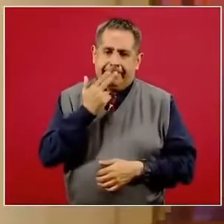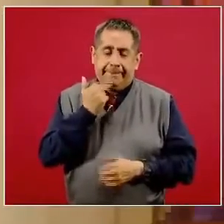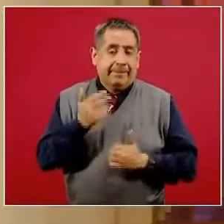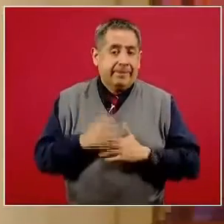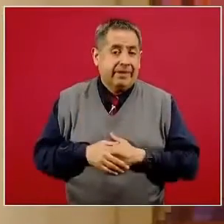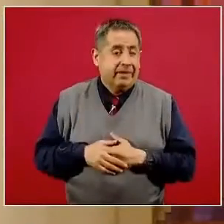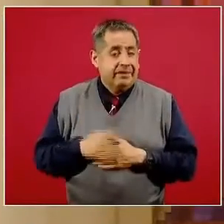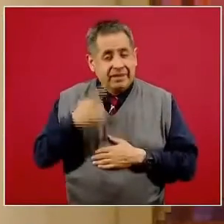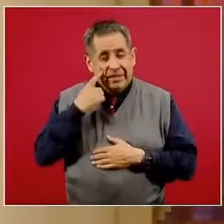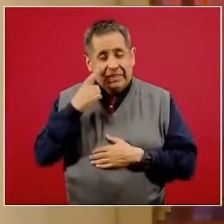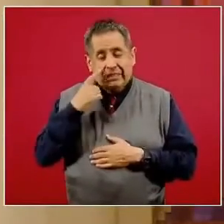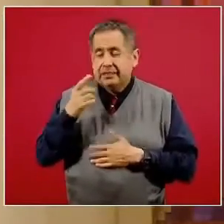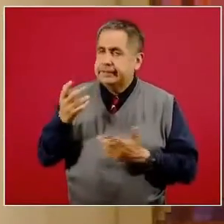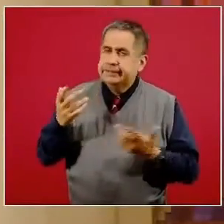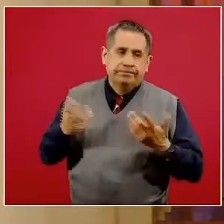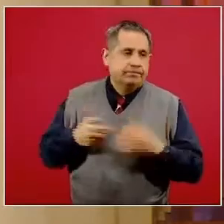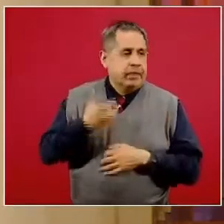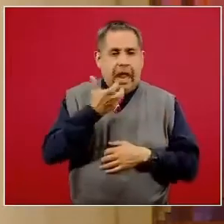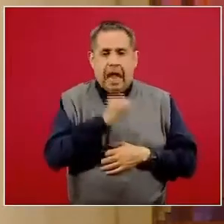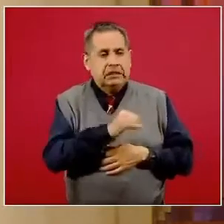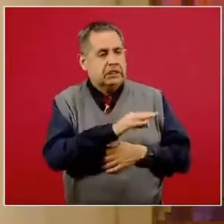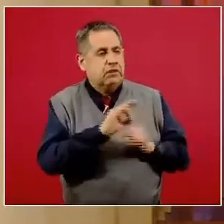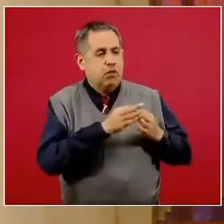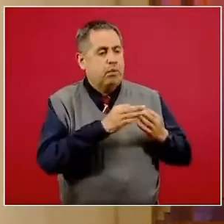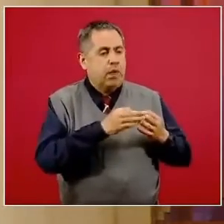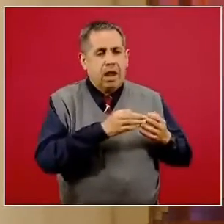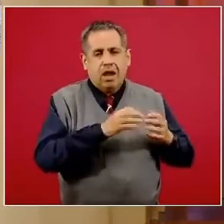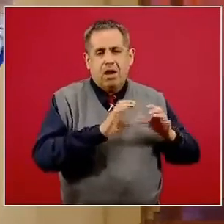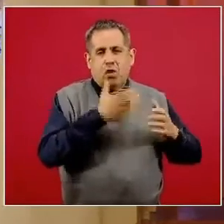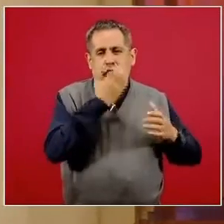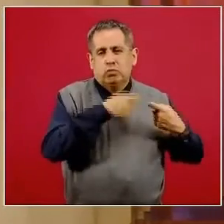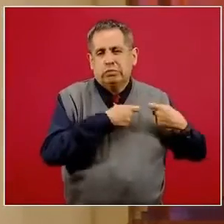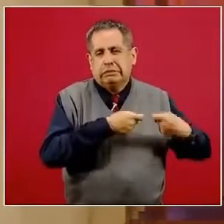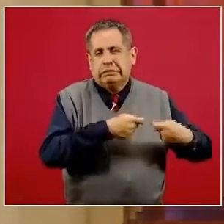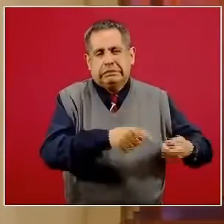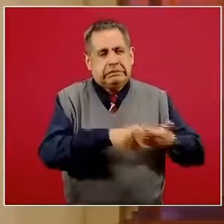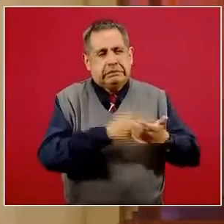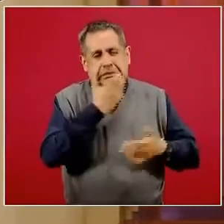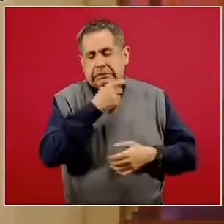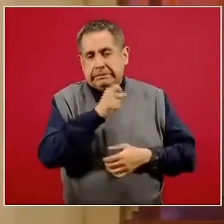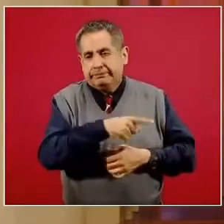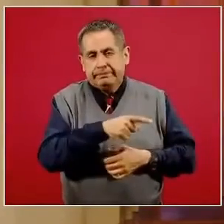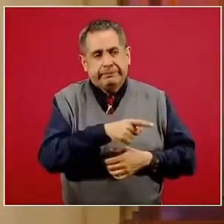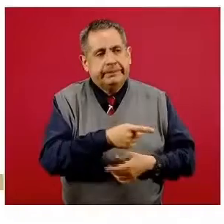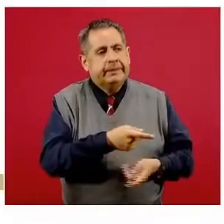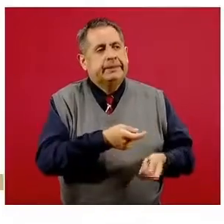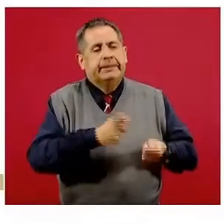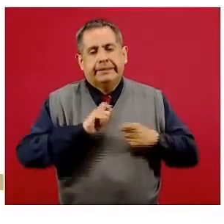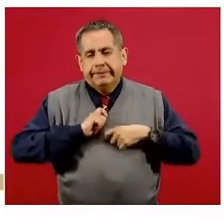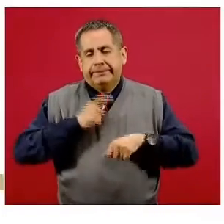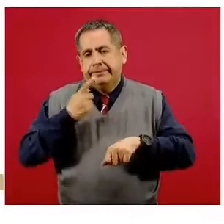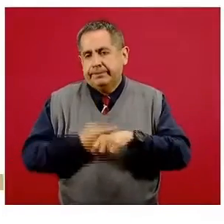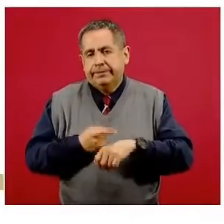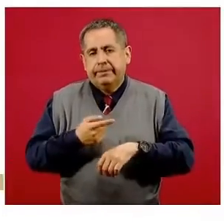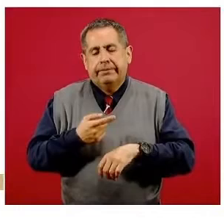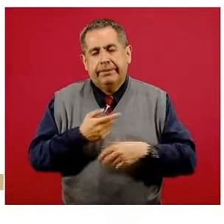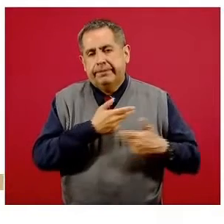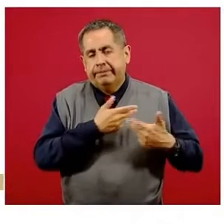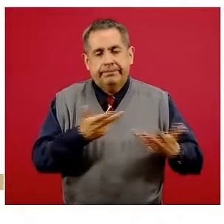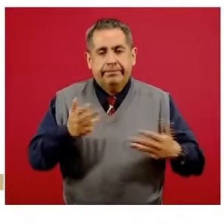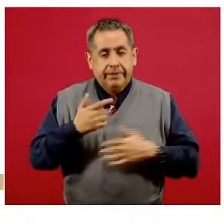del mundo, y esta es otra herencia de este sistema agroalimentario que les he venido describiendo, es